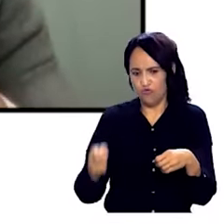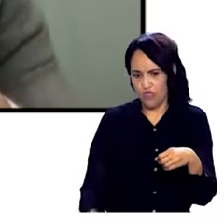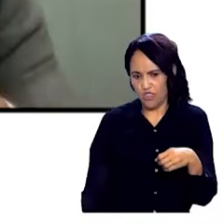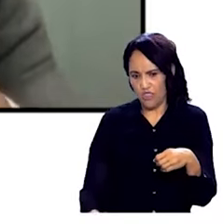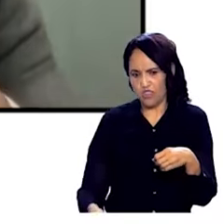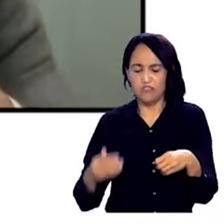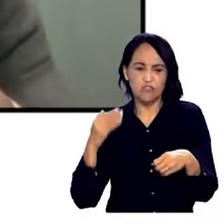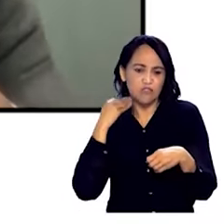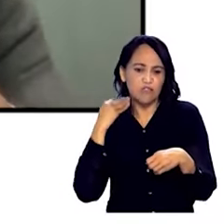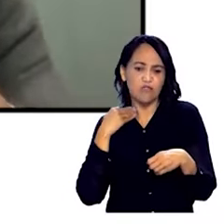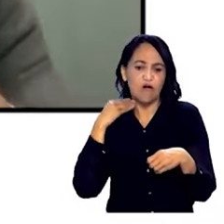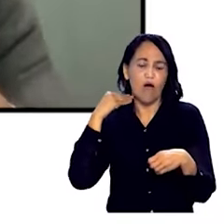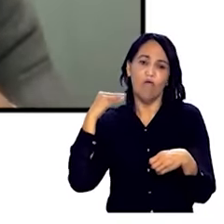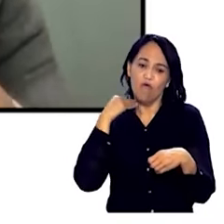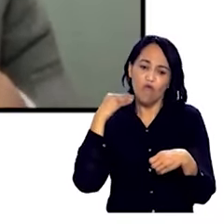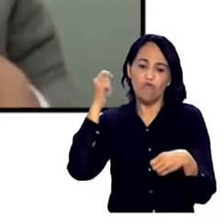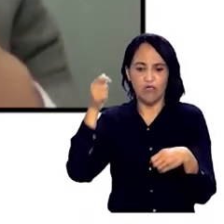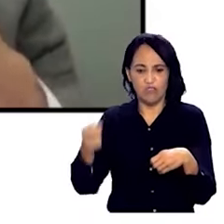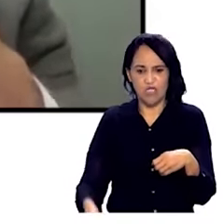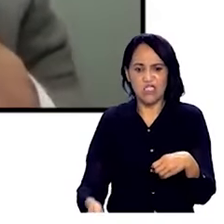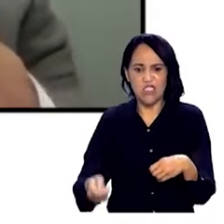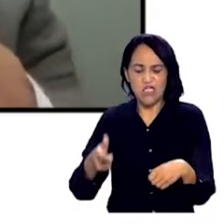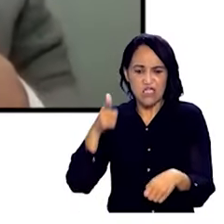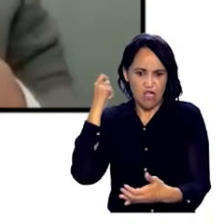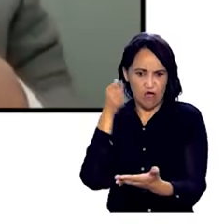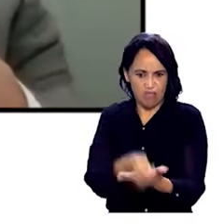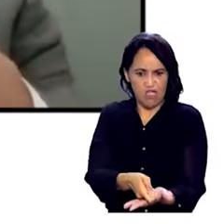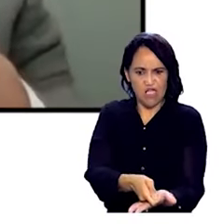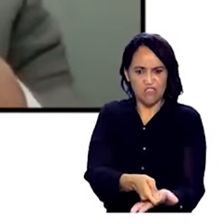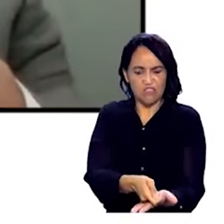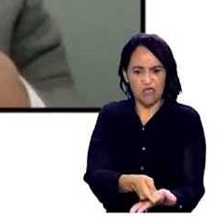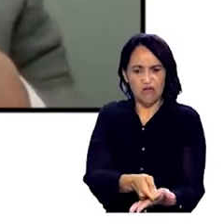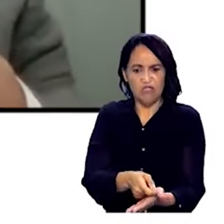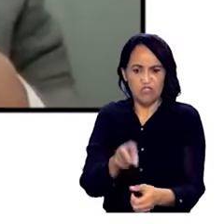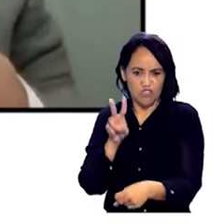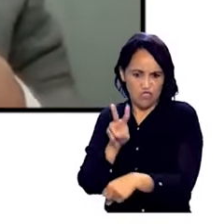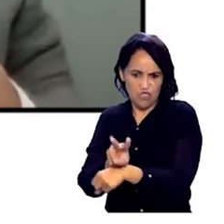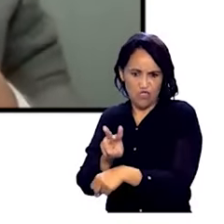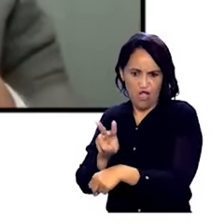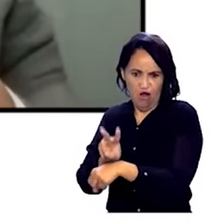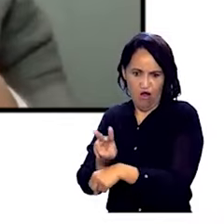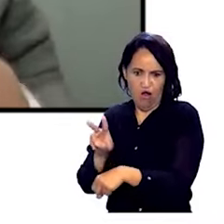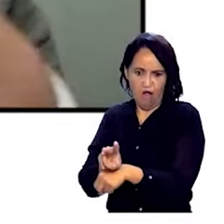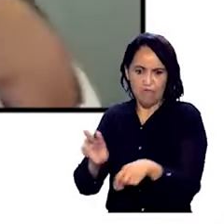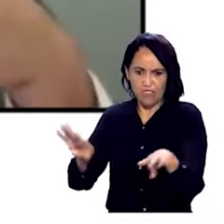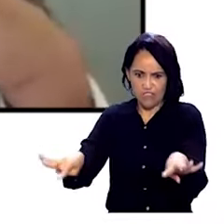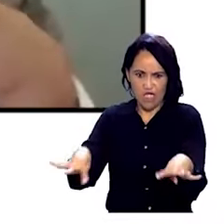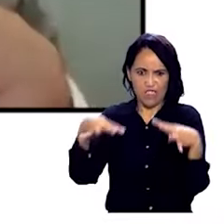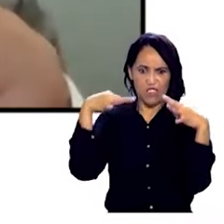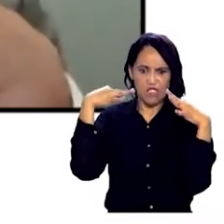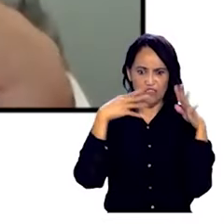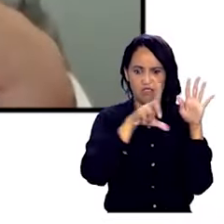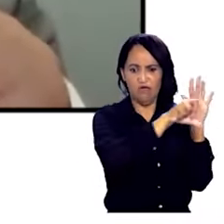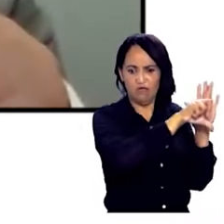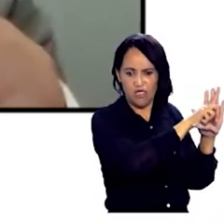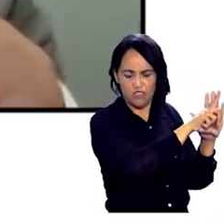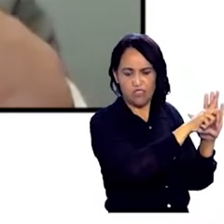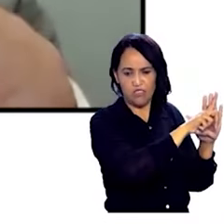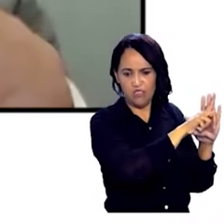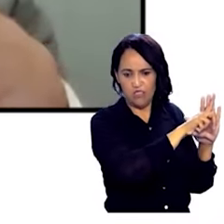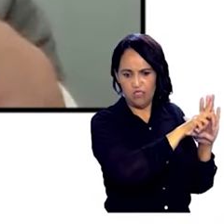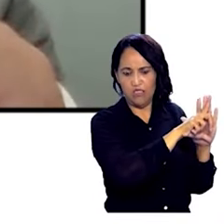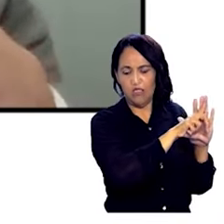contrar la constitucional de lases incluso respecto compar con la constitución de con la constitu